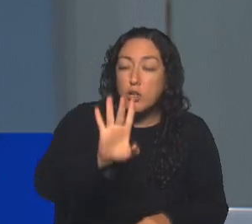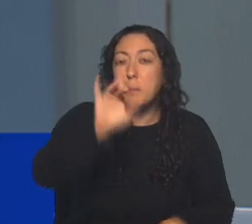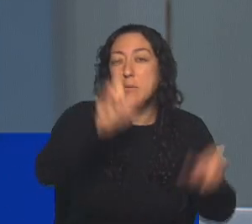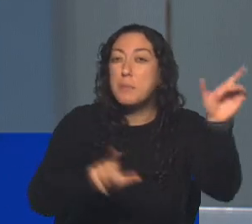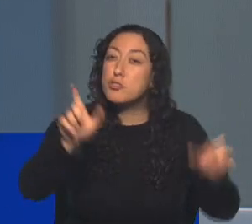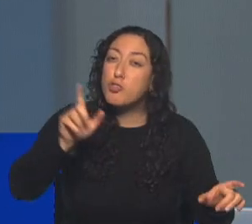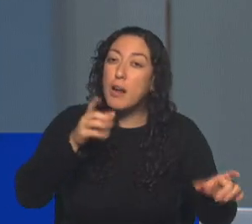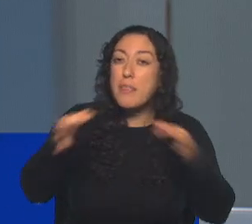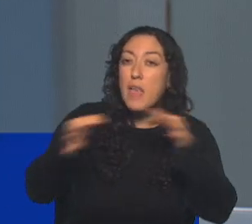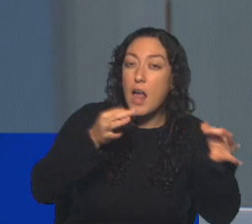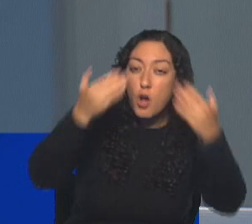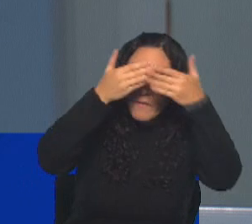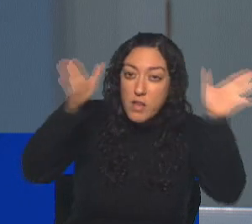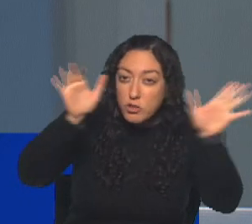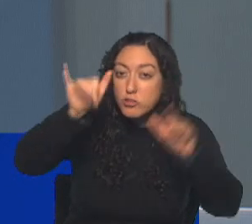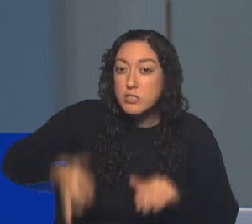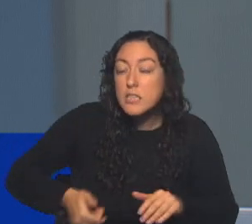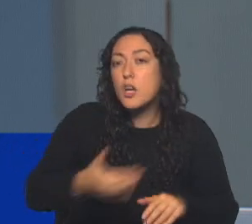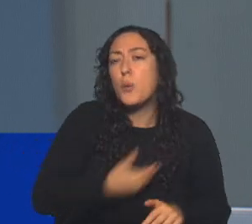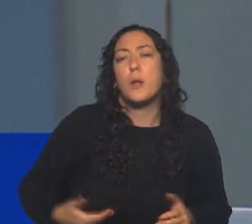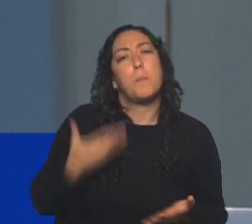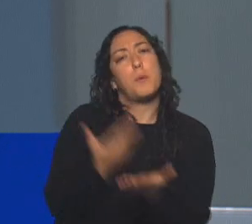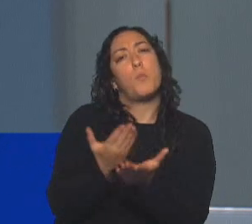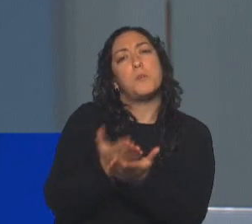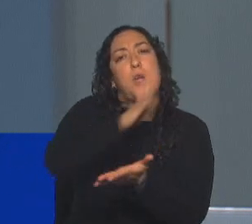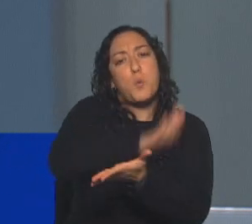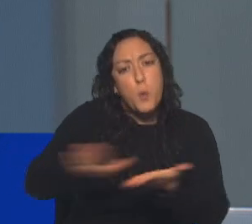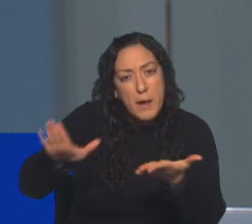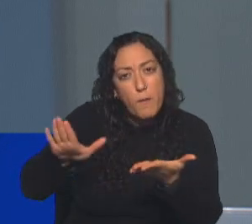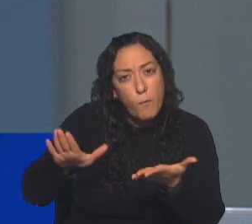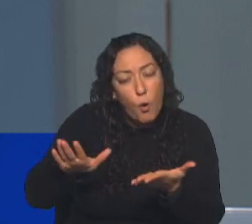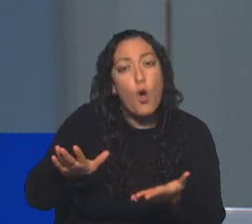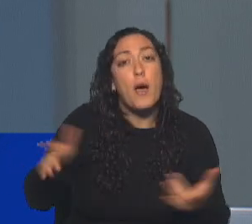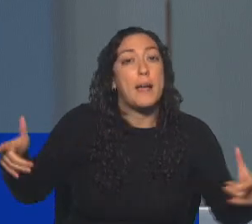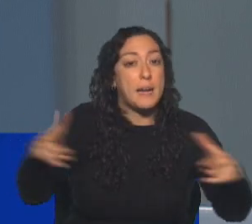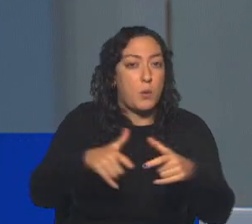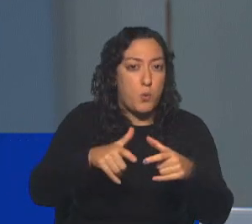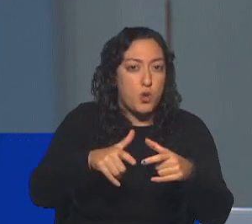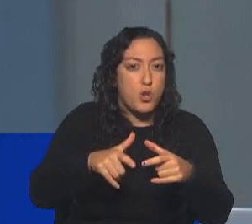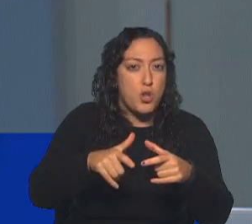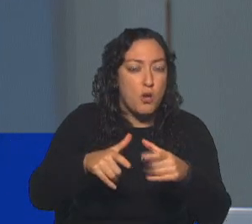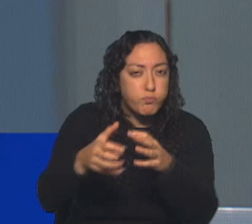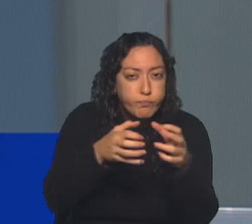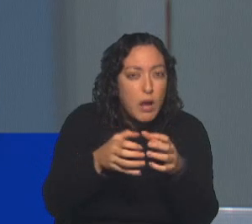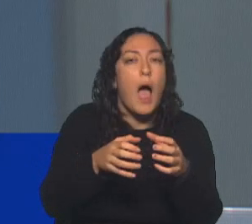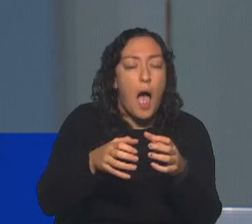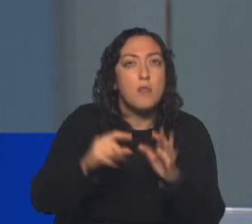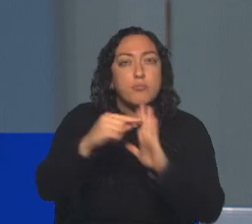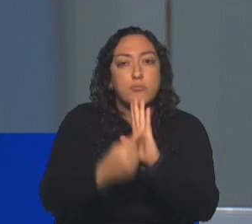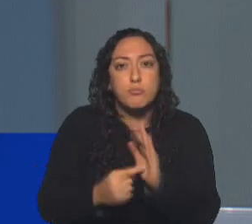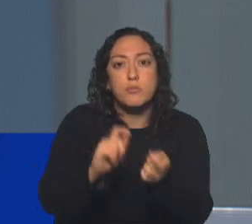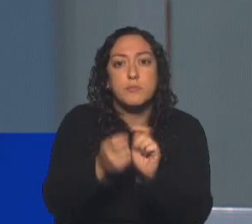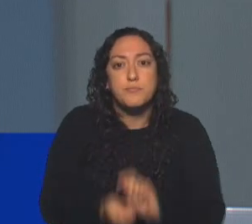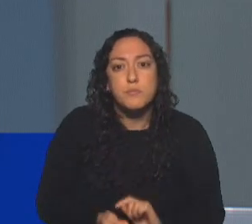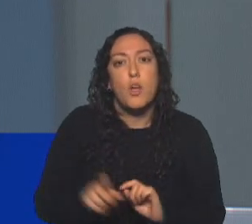dialoguistas? Ahora el gobierno va a trabajar en una nueva propuesta. Eso es la definición que salió de esta reunión. ¿Pero qué va a pasar cuando se la presenten a gobernadores